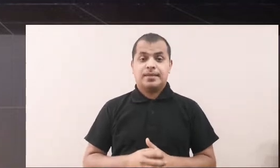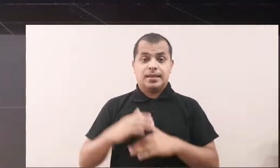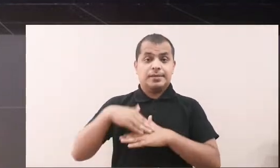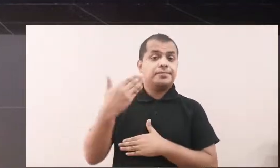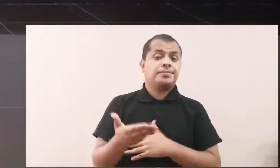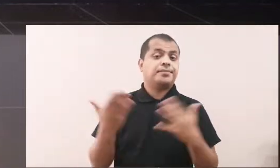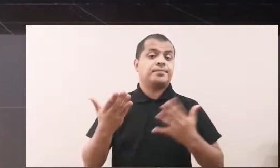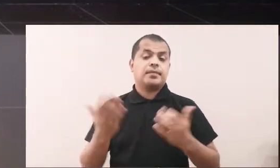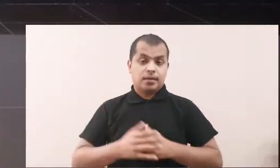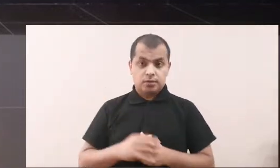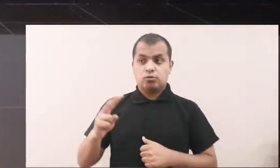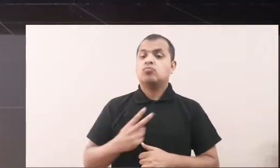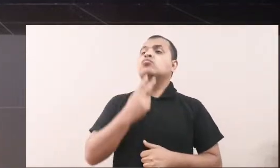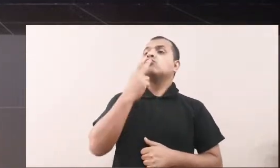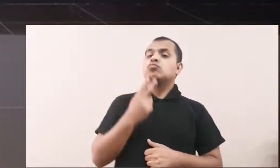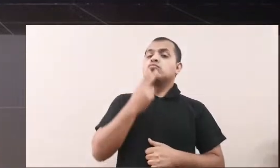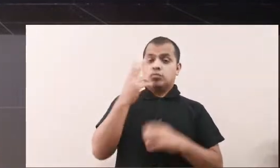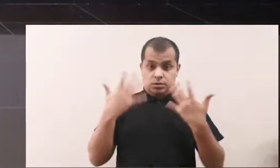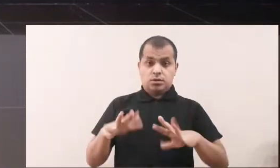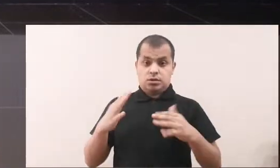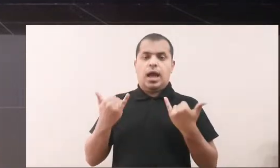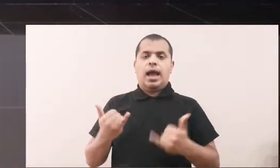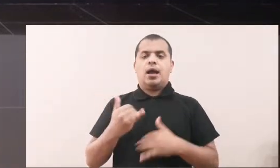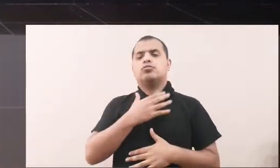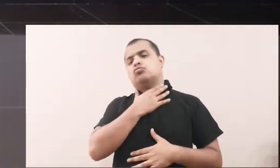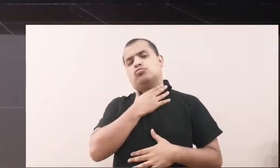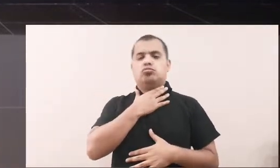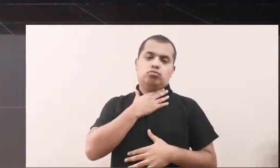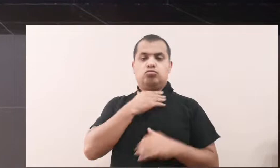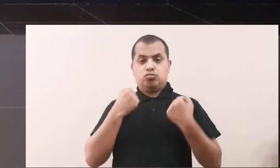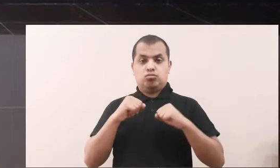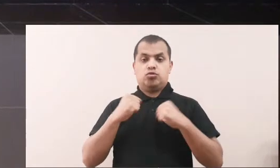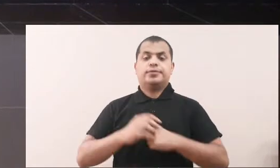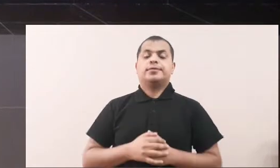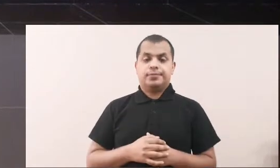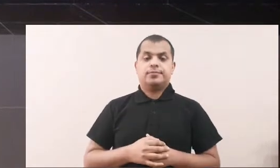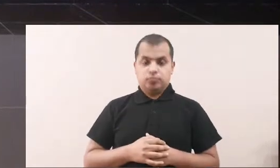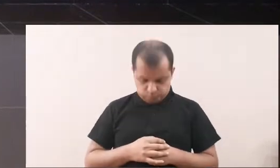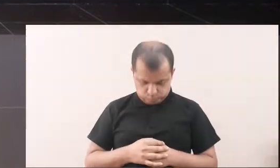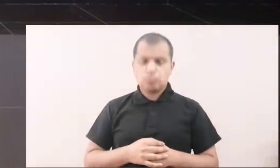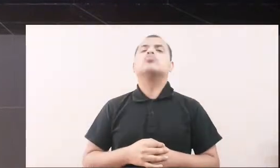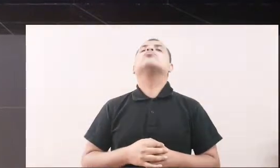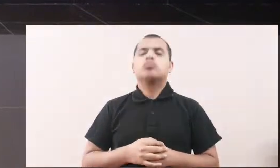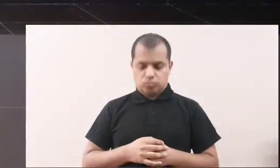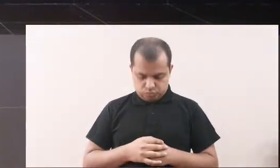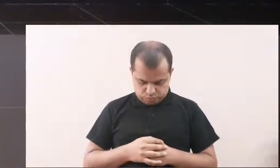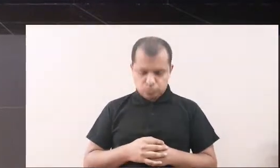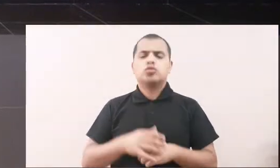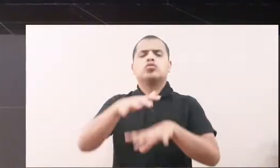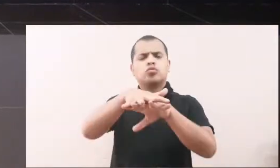Luego que hemos hecho este primer ejercicio de respiración, empezamos con la movilidad articular, moviendo el cuello adelante y atrás,